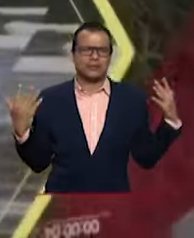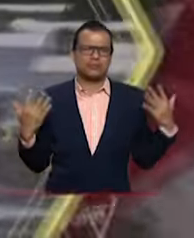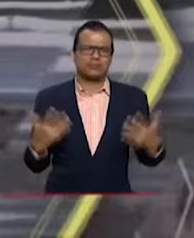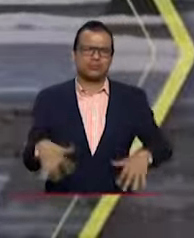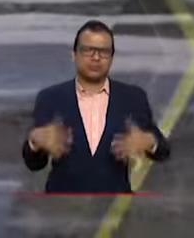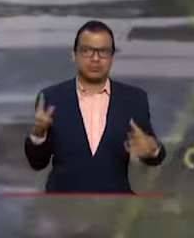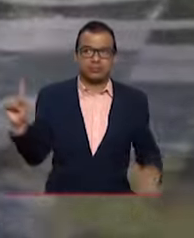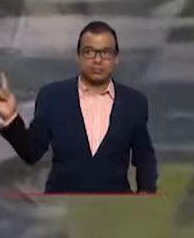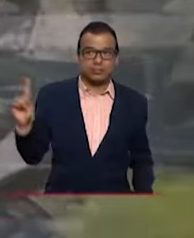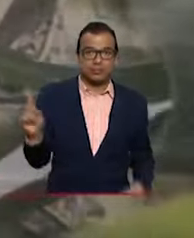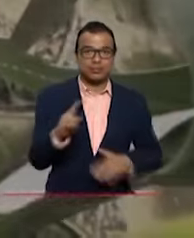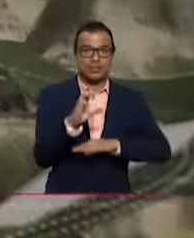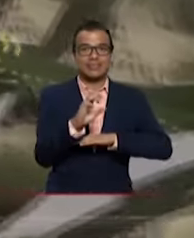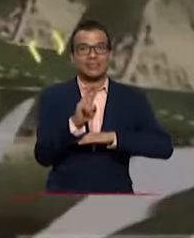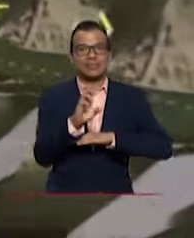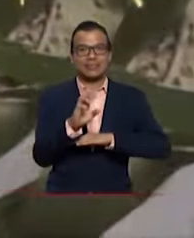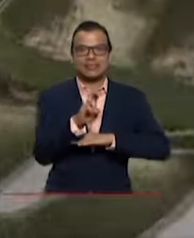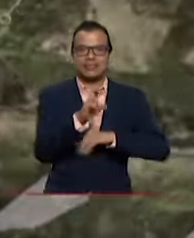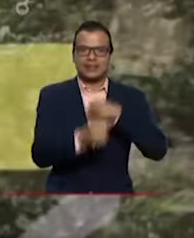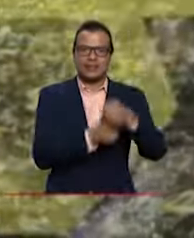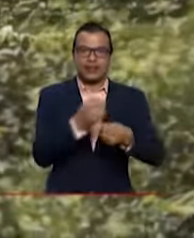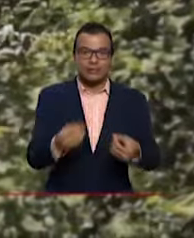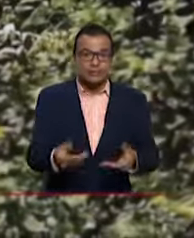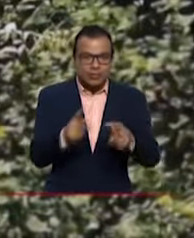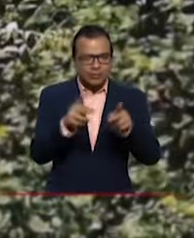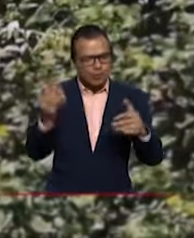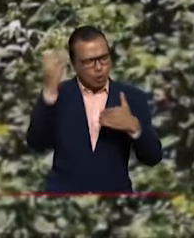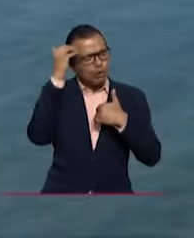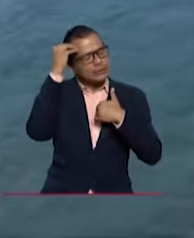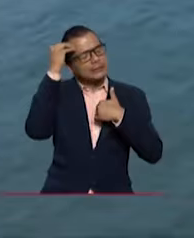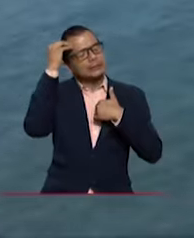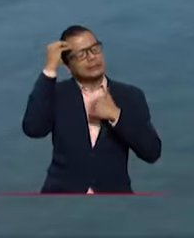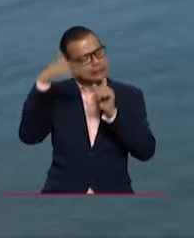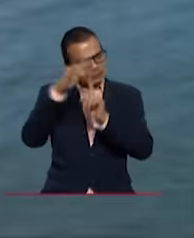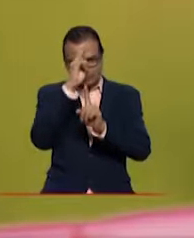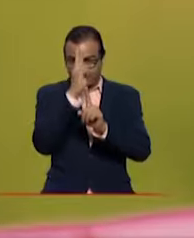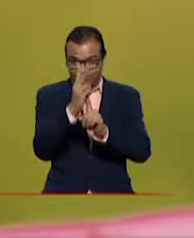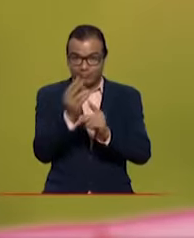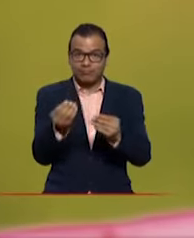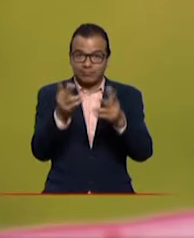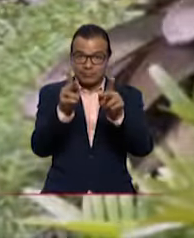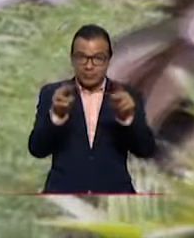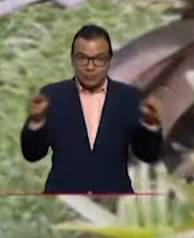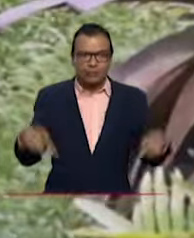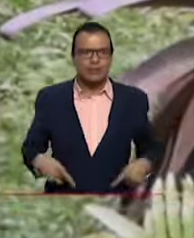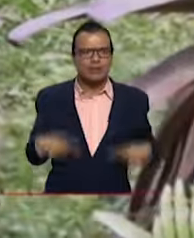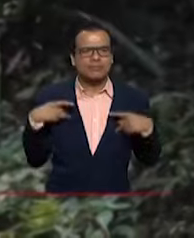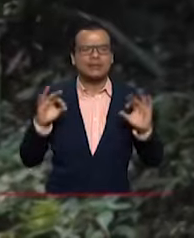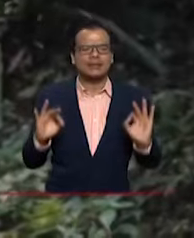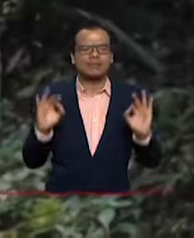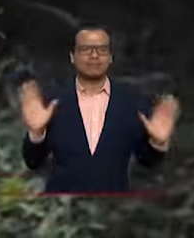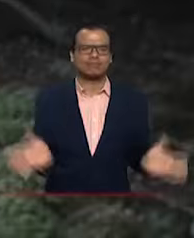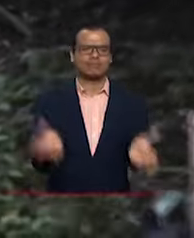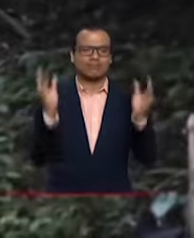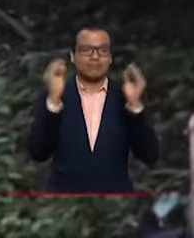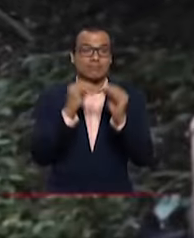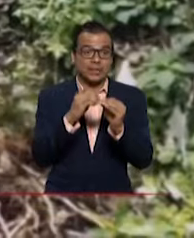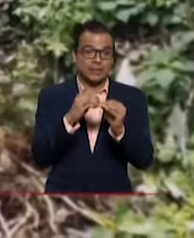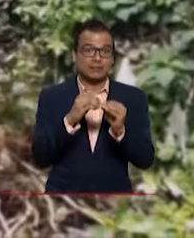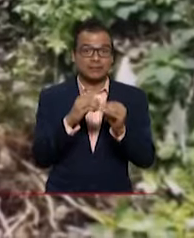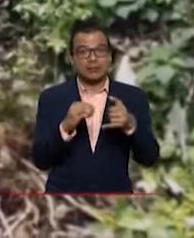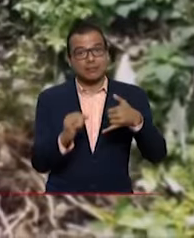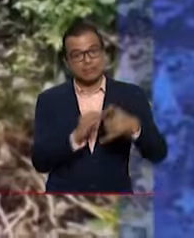construyendo una cultura ambiental regional, mejorando la calidad de vida de la población y promoviendo el desarrollo sostenible del Valle del